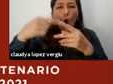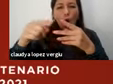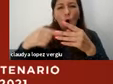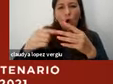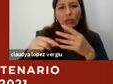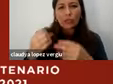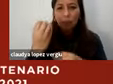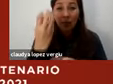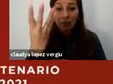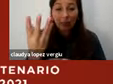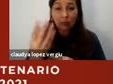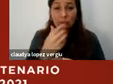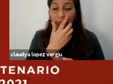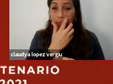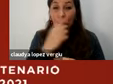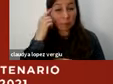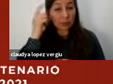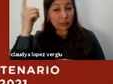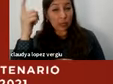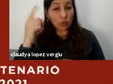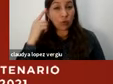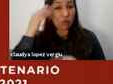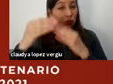otras plantas medicinales?